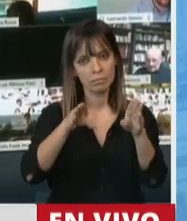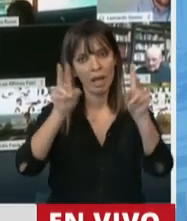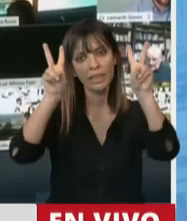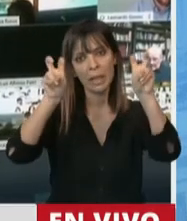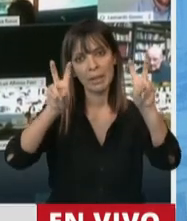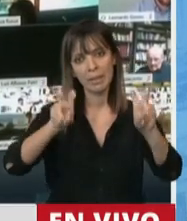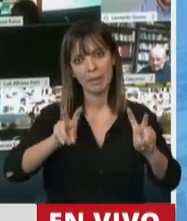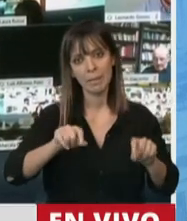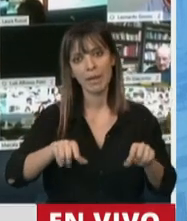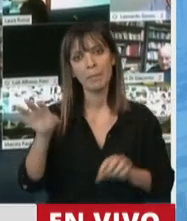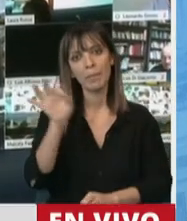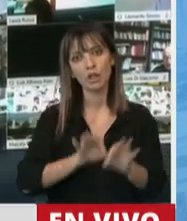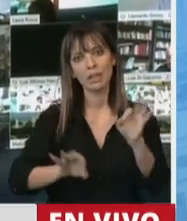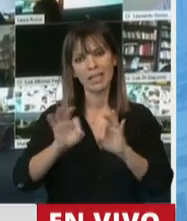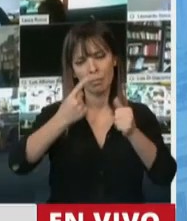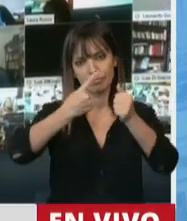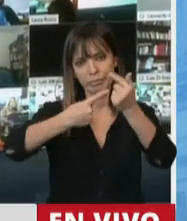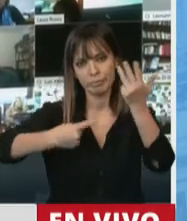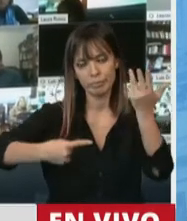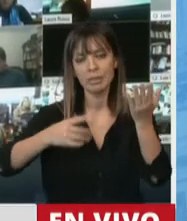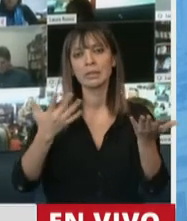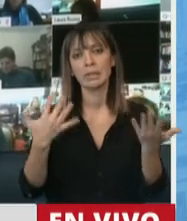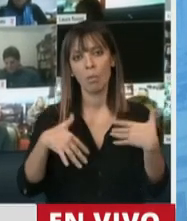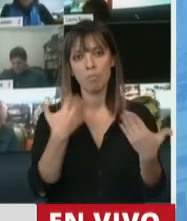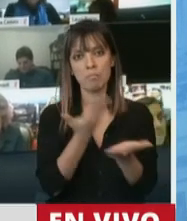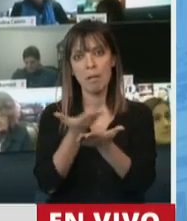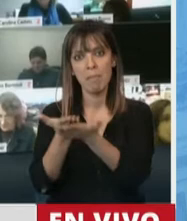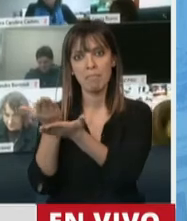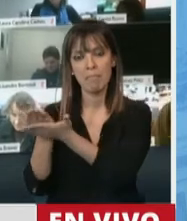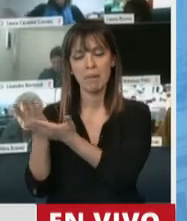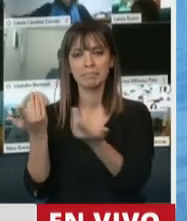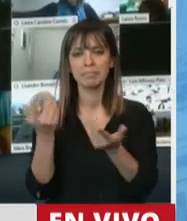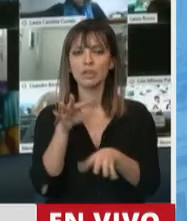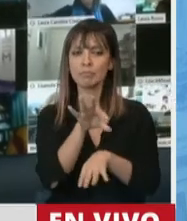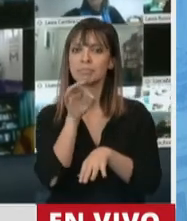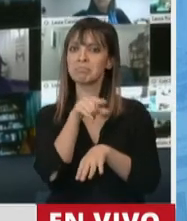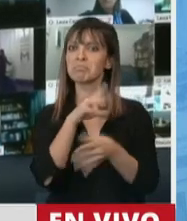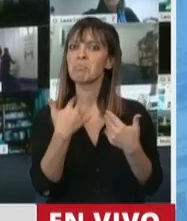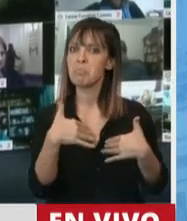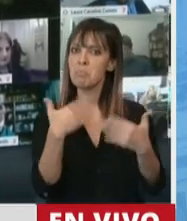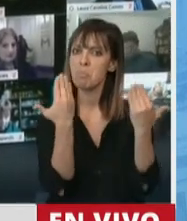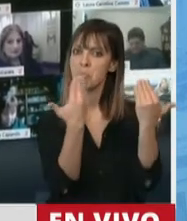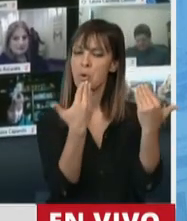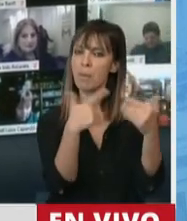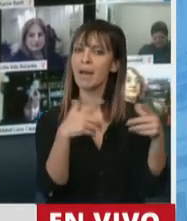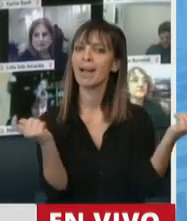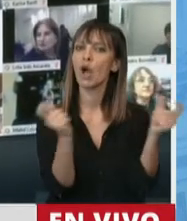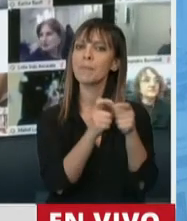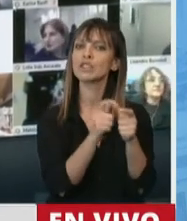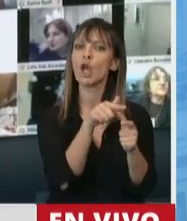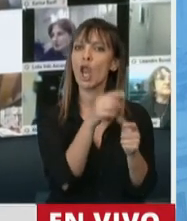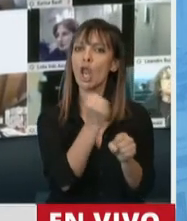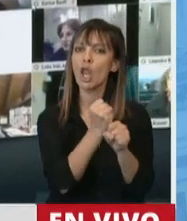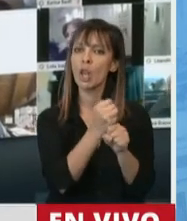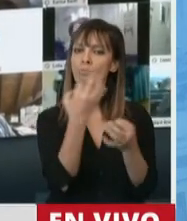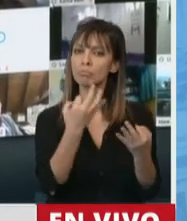distintos proyectos que han sido numerosos respecto del teletrabajo. ¿Y por qué rescato ese trabajo? Porque no solamente hubo